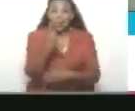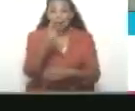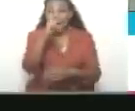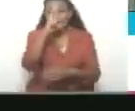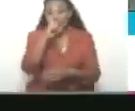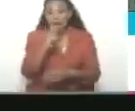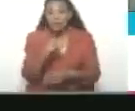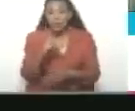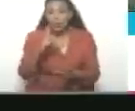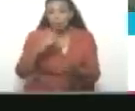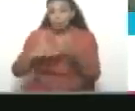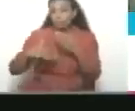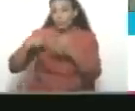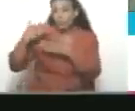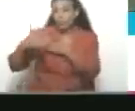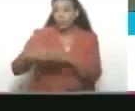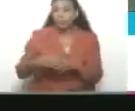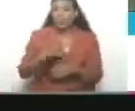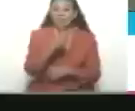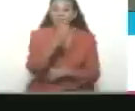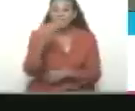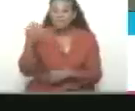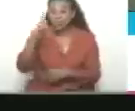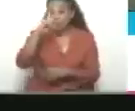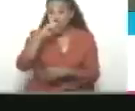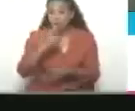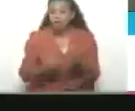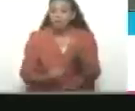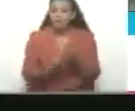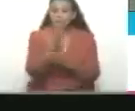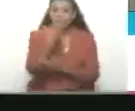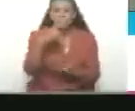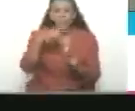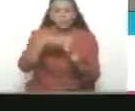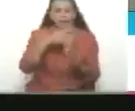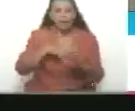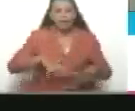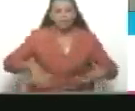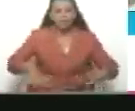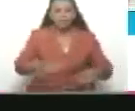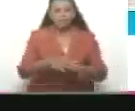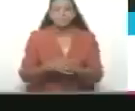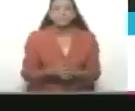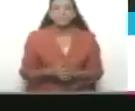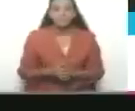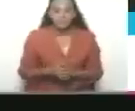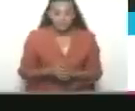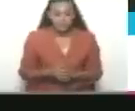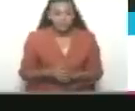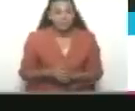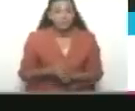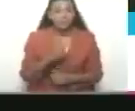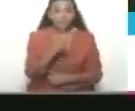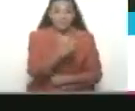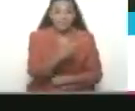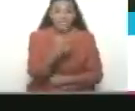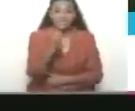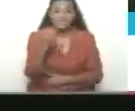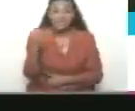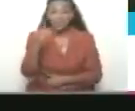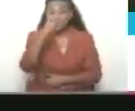comenzó la cuenta regresiva para los 300 años y gracias a usted que dio ese regalo para el municipio de Bol presidente Bueno vamos para 300